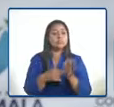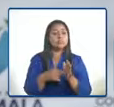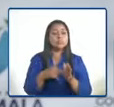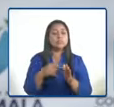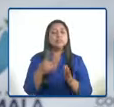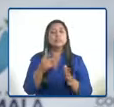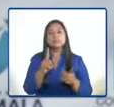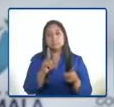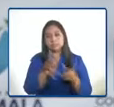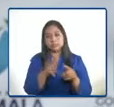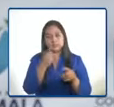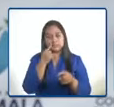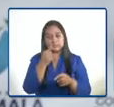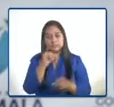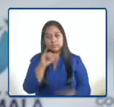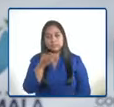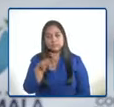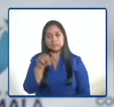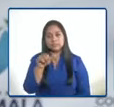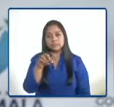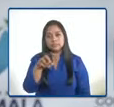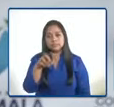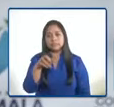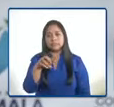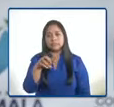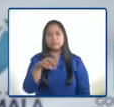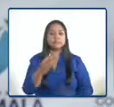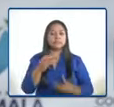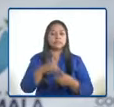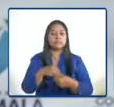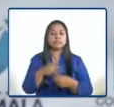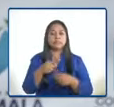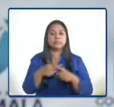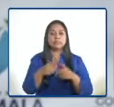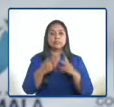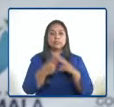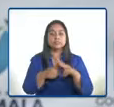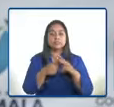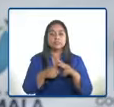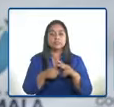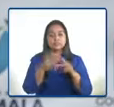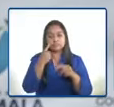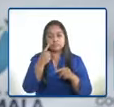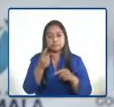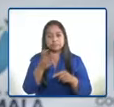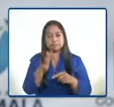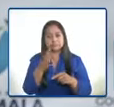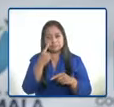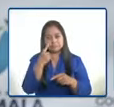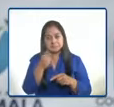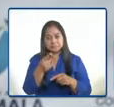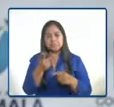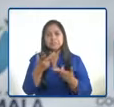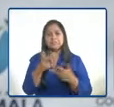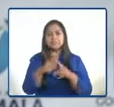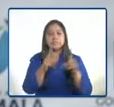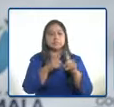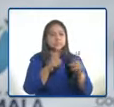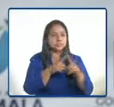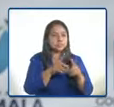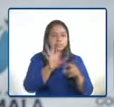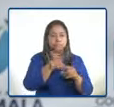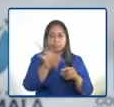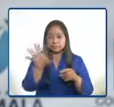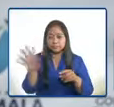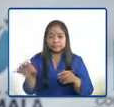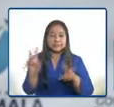supuesto, de que el INAP integre equipos multidisciplinarios que puedan atender en diferentes dimensiones y en diferentes